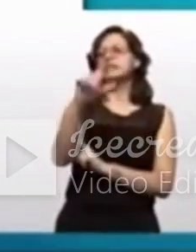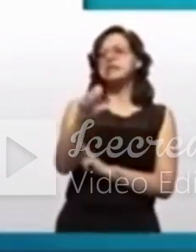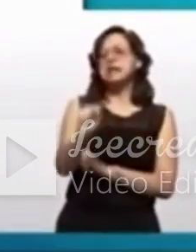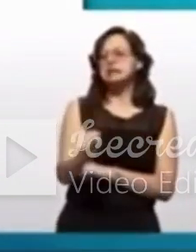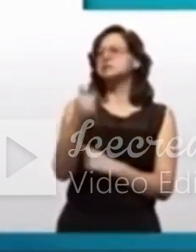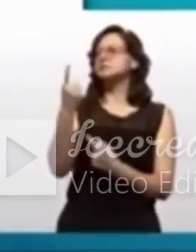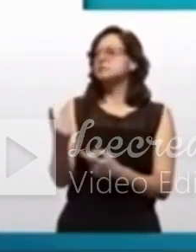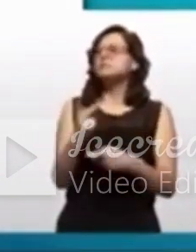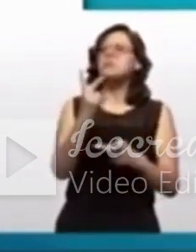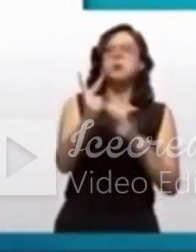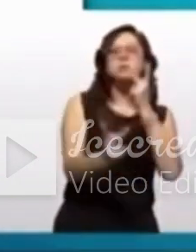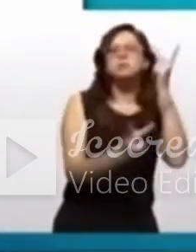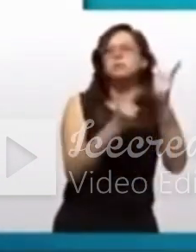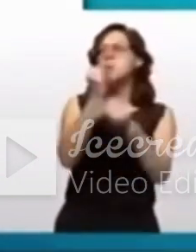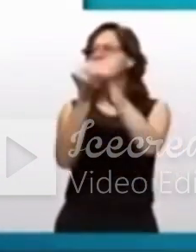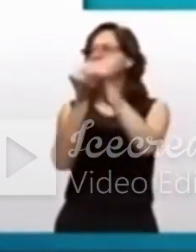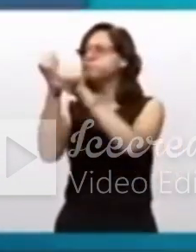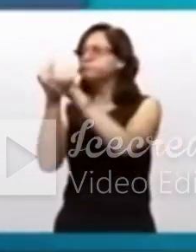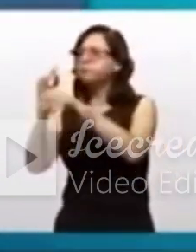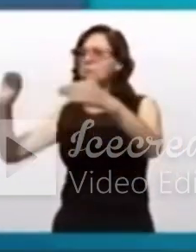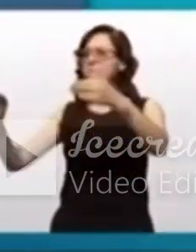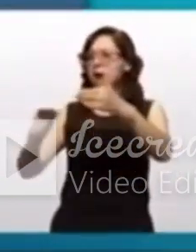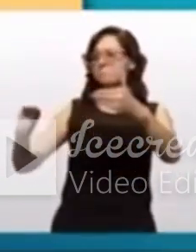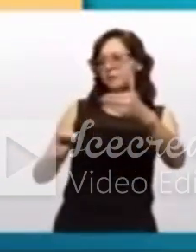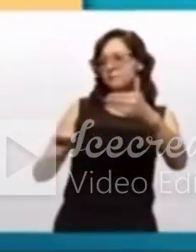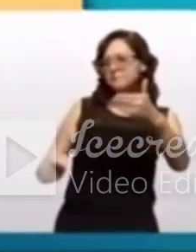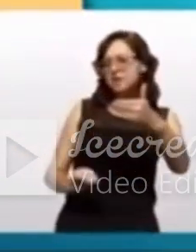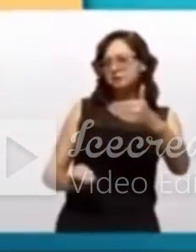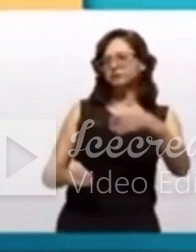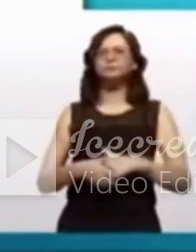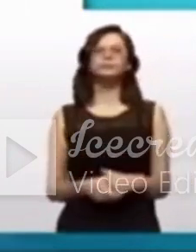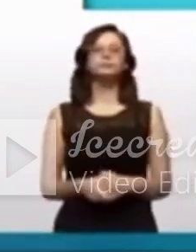periodista consultó al momento de hacer el reportaje.